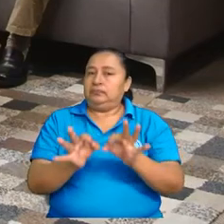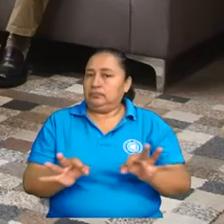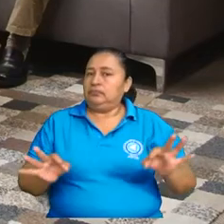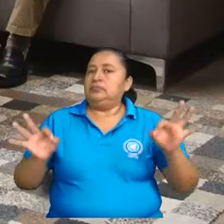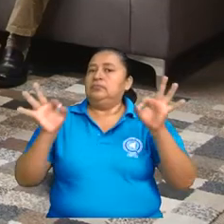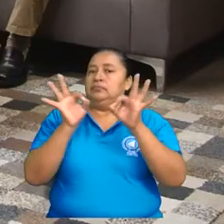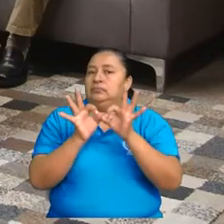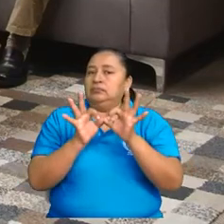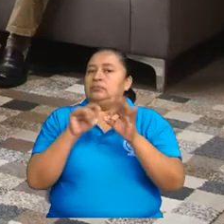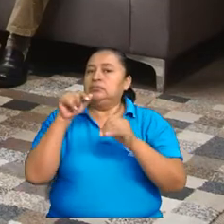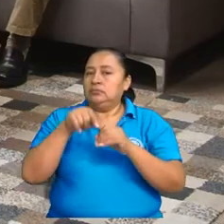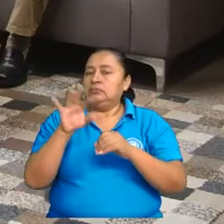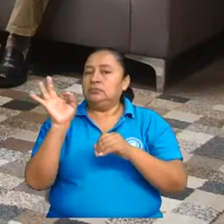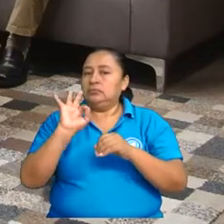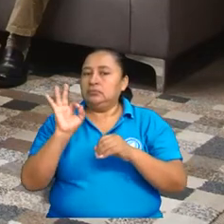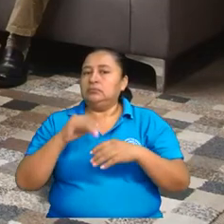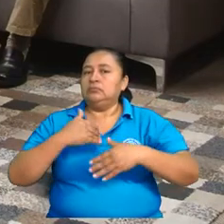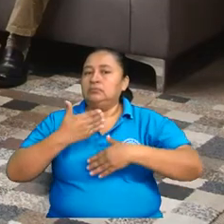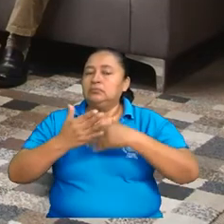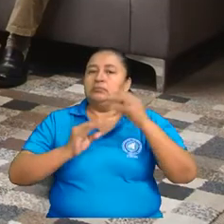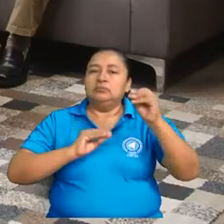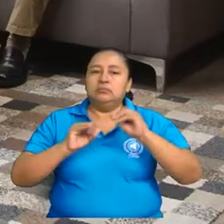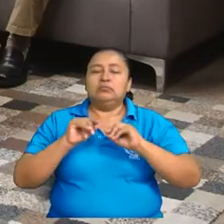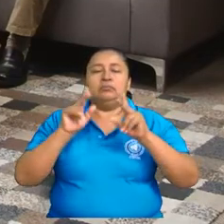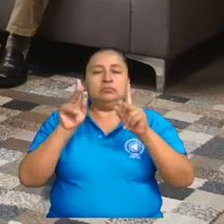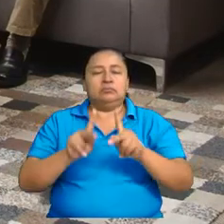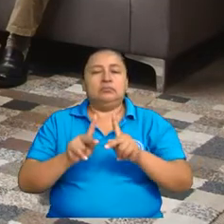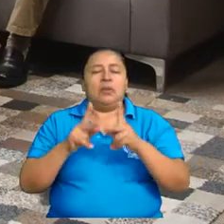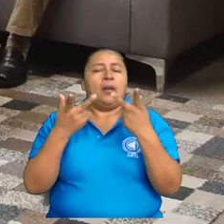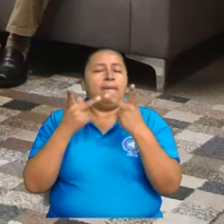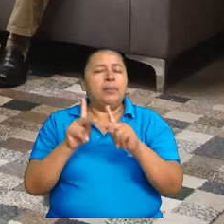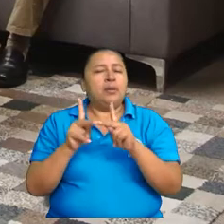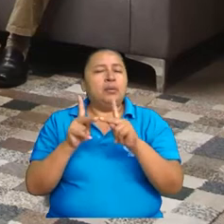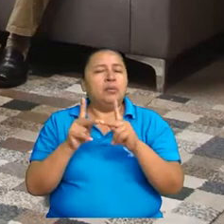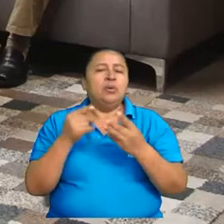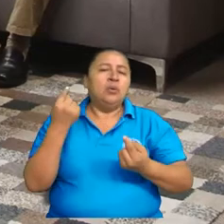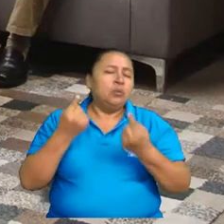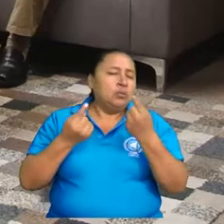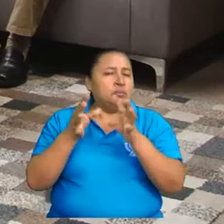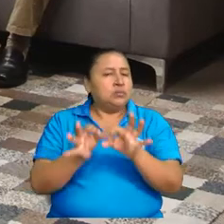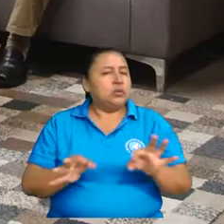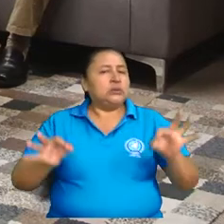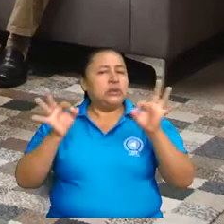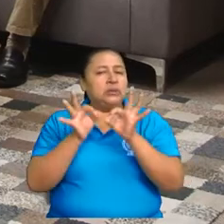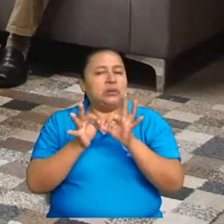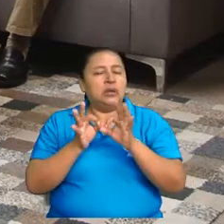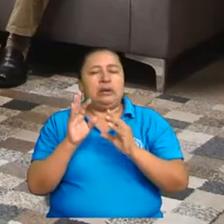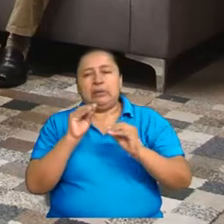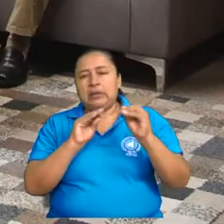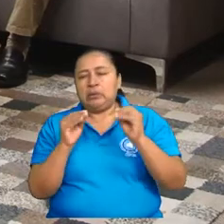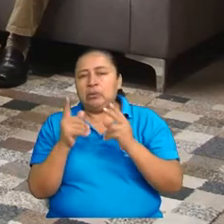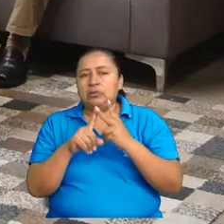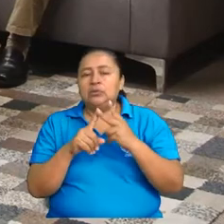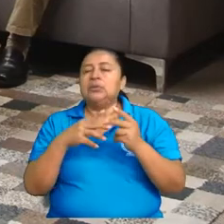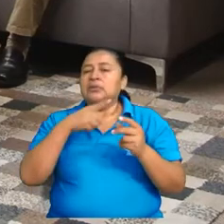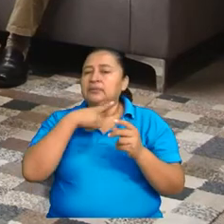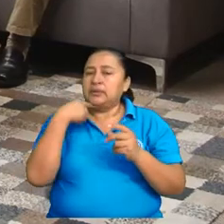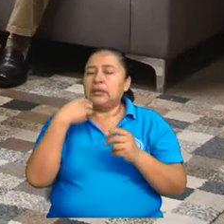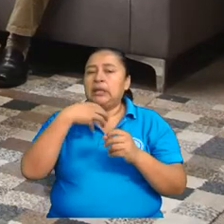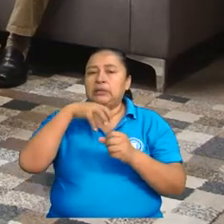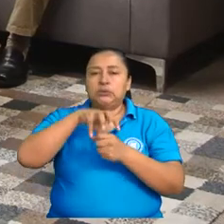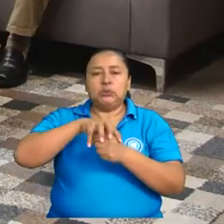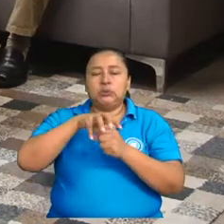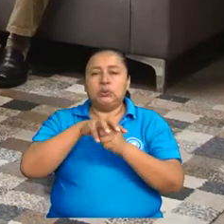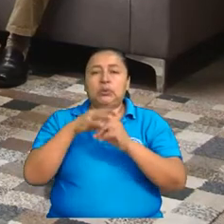¿no?, este componente, comunicación, información. Pero ¿cuán importante es específicamente hablándolo dentro de la realidad del COVID-19